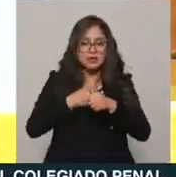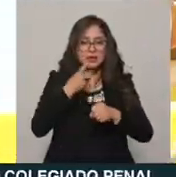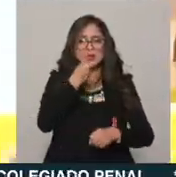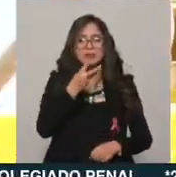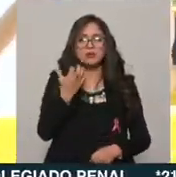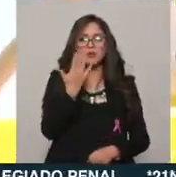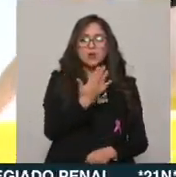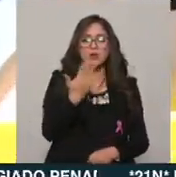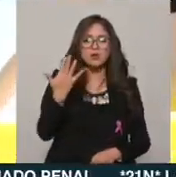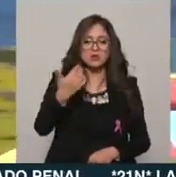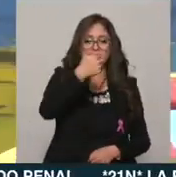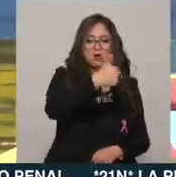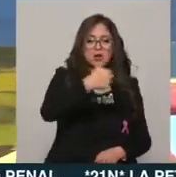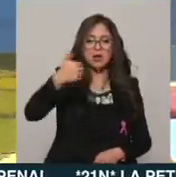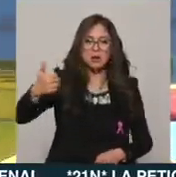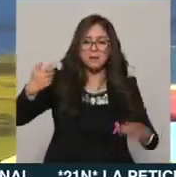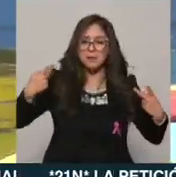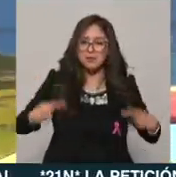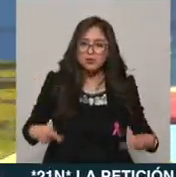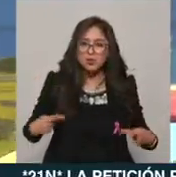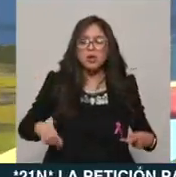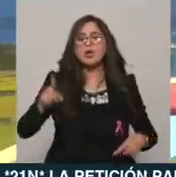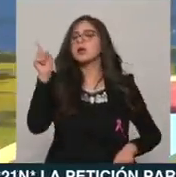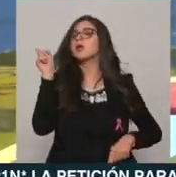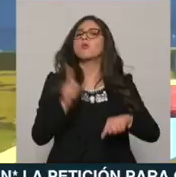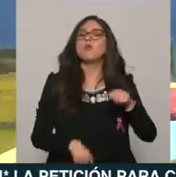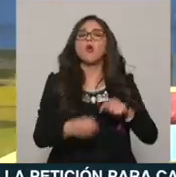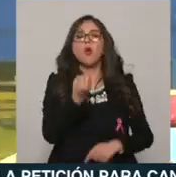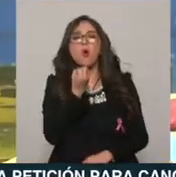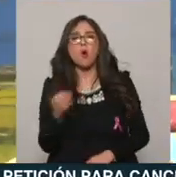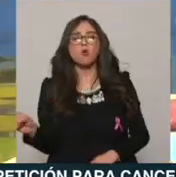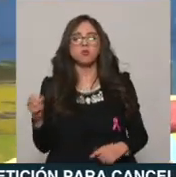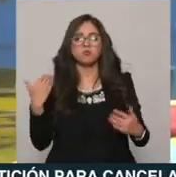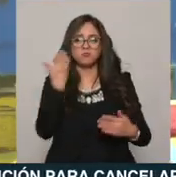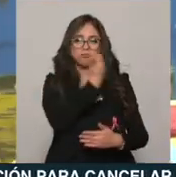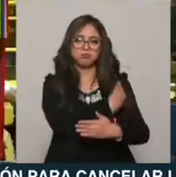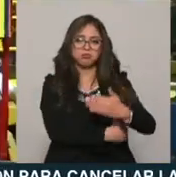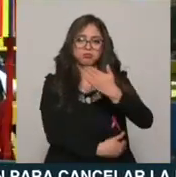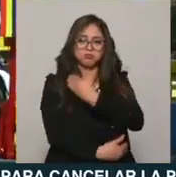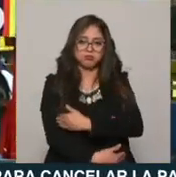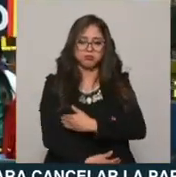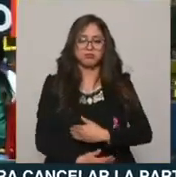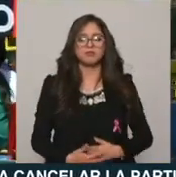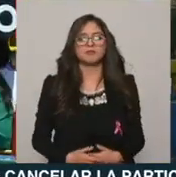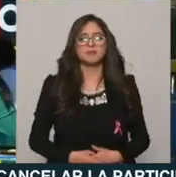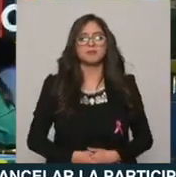355 mililitros por persona, y se eliminó el uso obligatorio de los chalecos salvavidas.